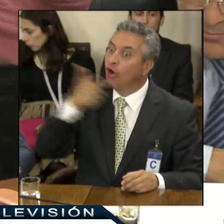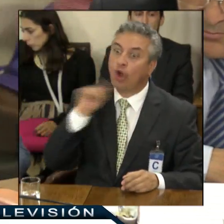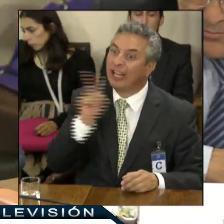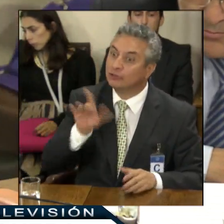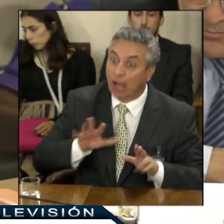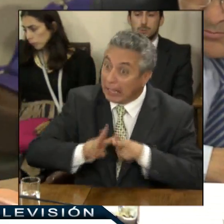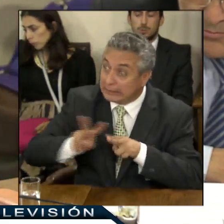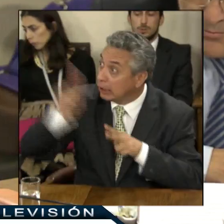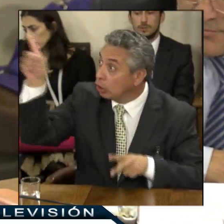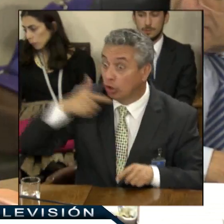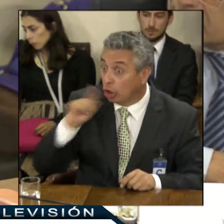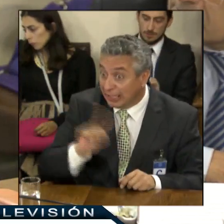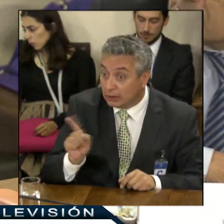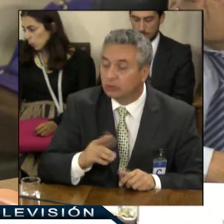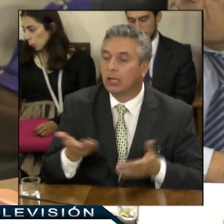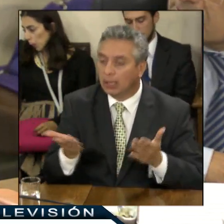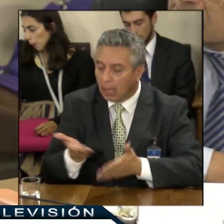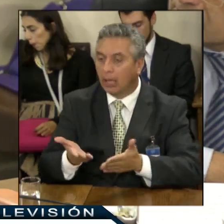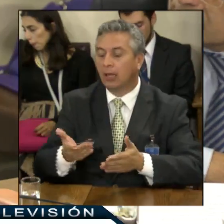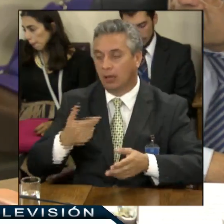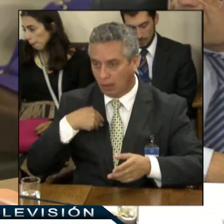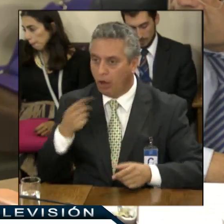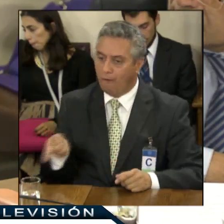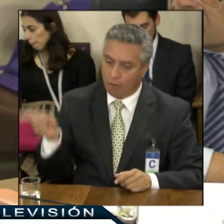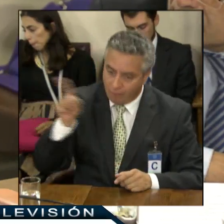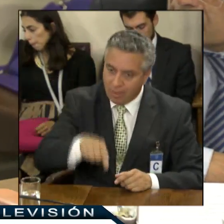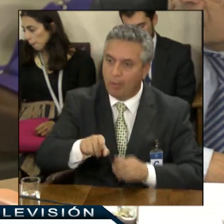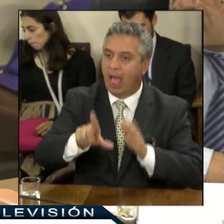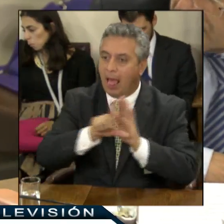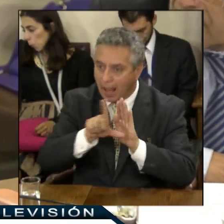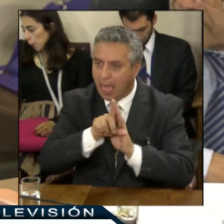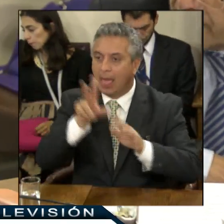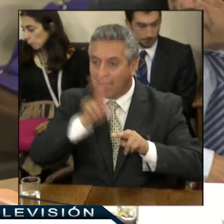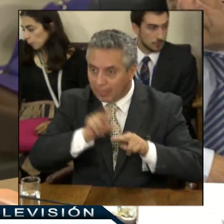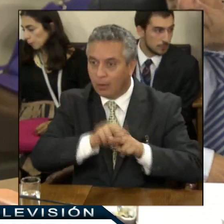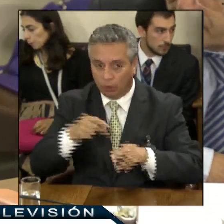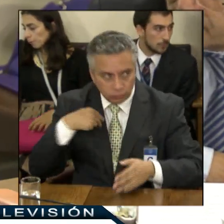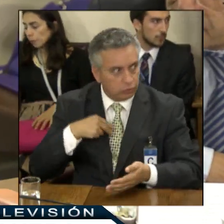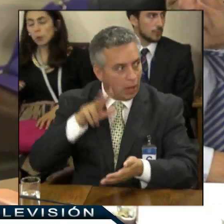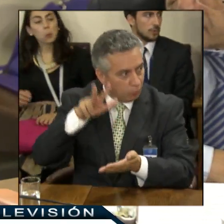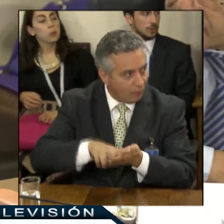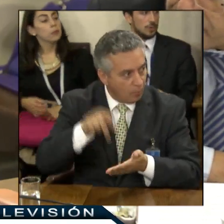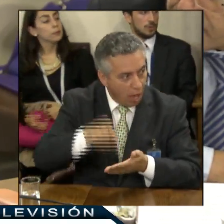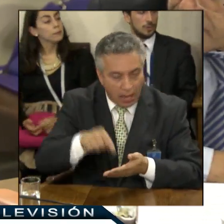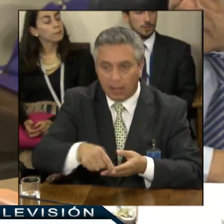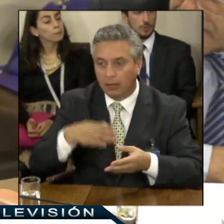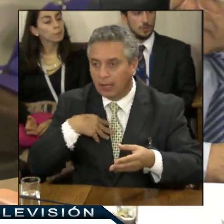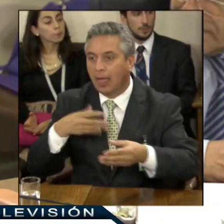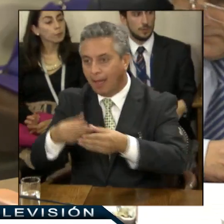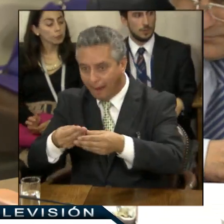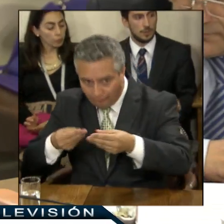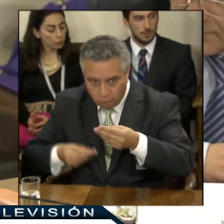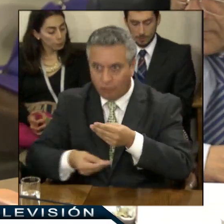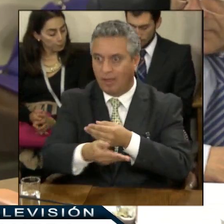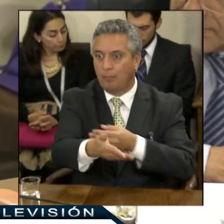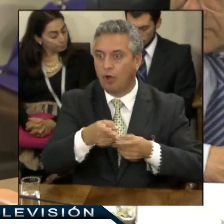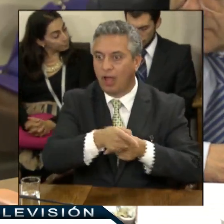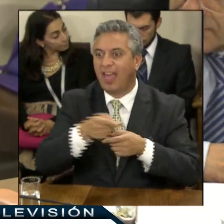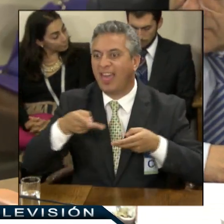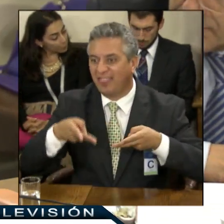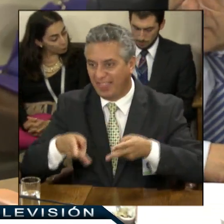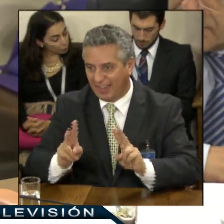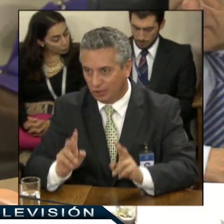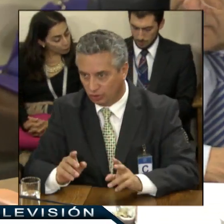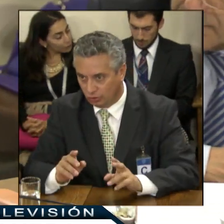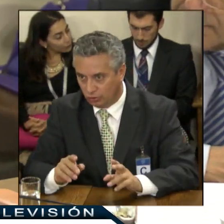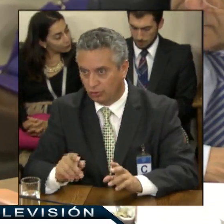como El Ejecutivo no lo quiso hacer que lo que hicimos volvimos a la ley antigua a la que nosotros aprobamos aquí y devolvimos devolvimos esos derechos a través de la